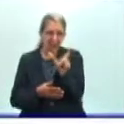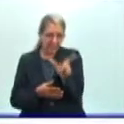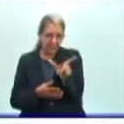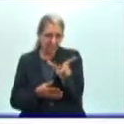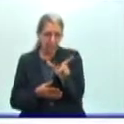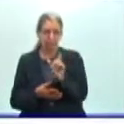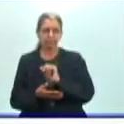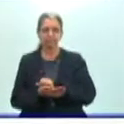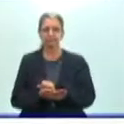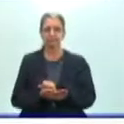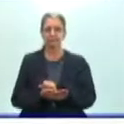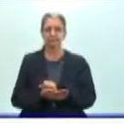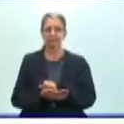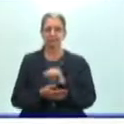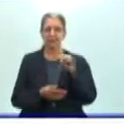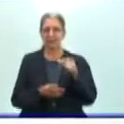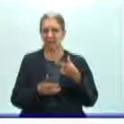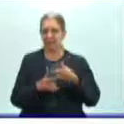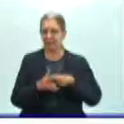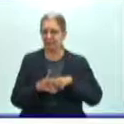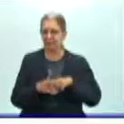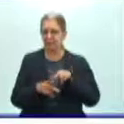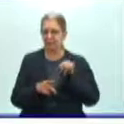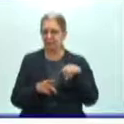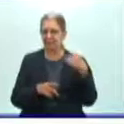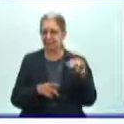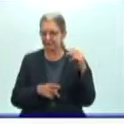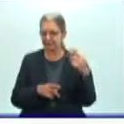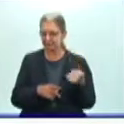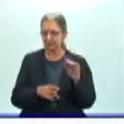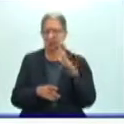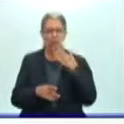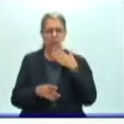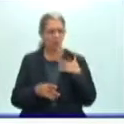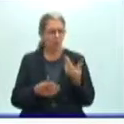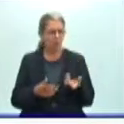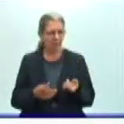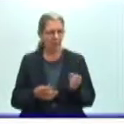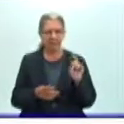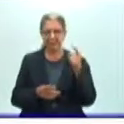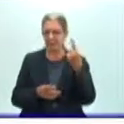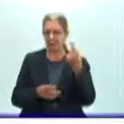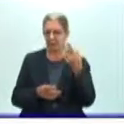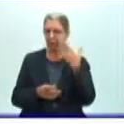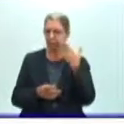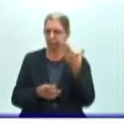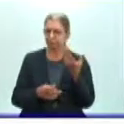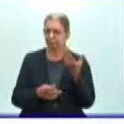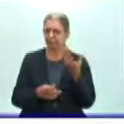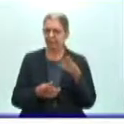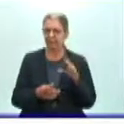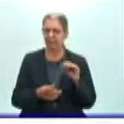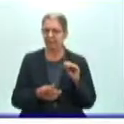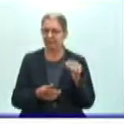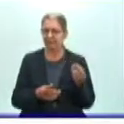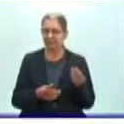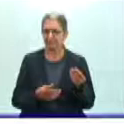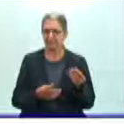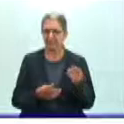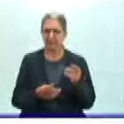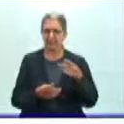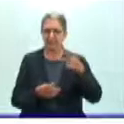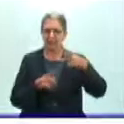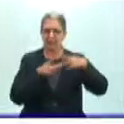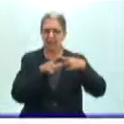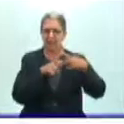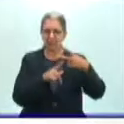Comencemos entonces a resolver este ejercicio. En los datos nos plantean que el ángulo DEB,